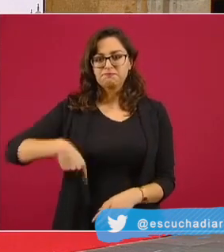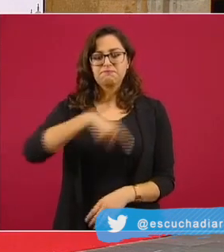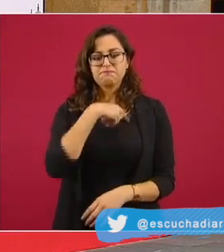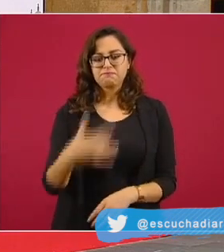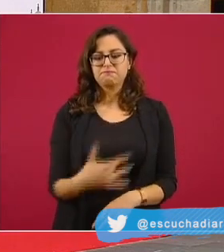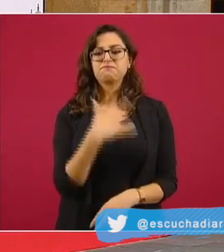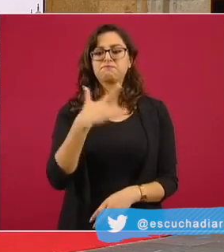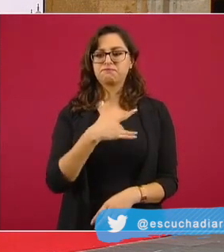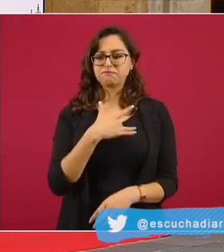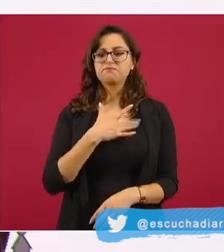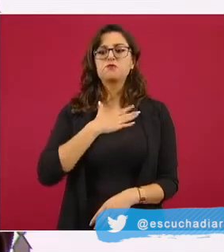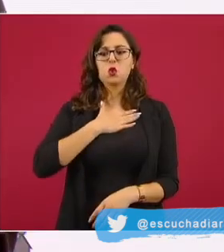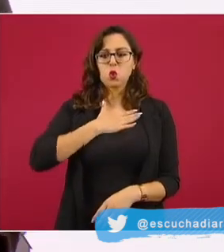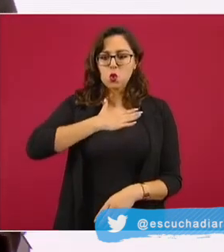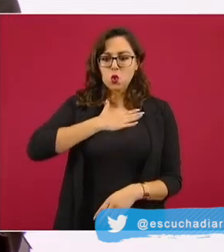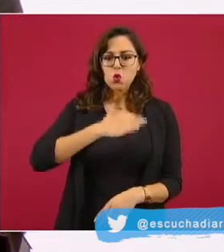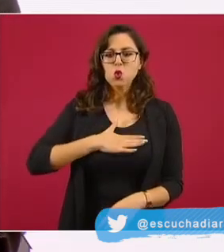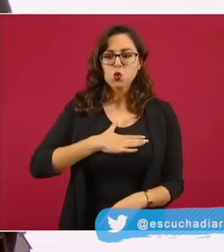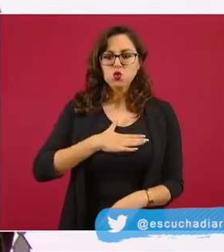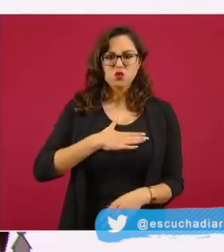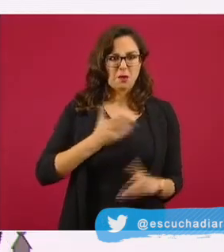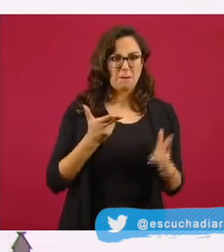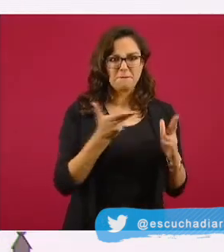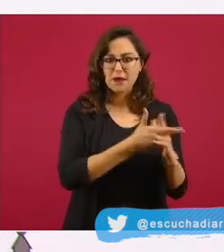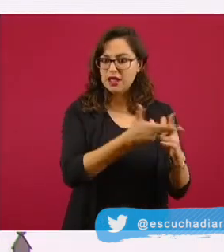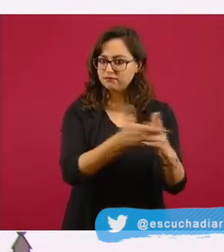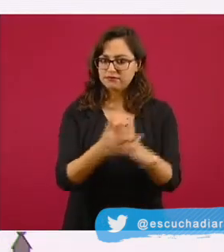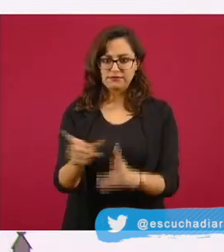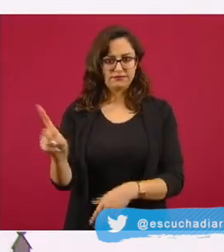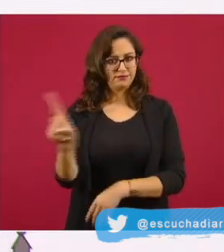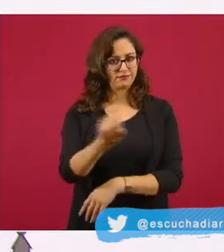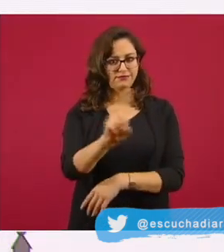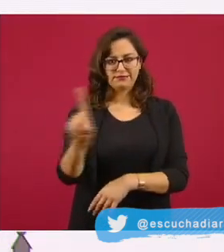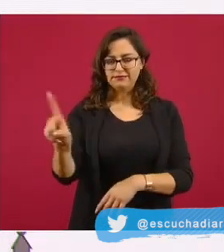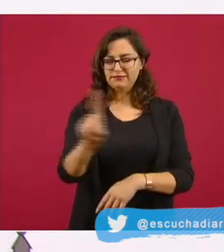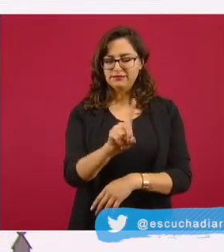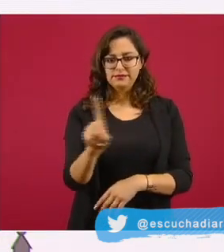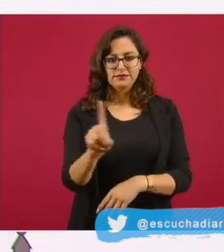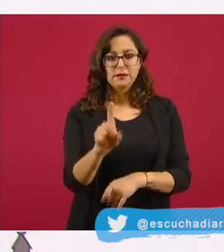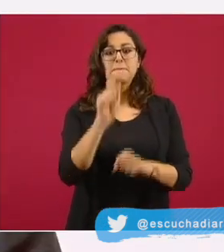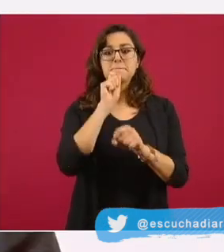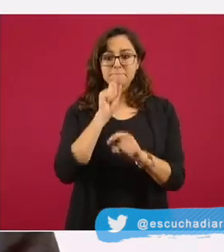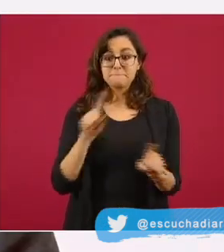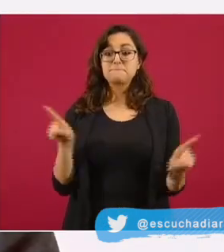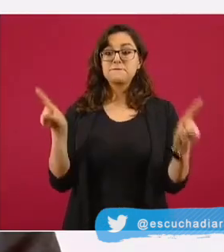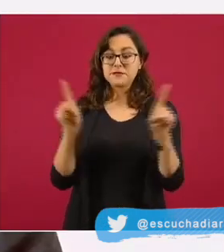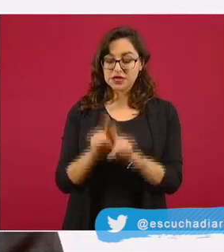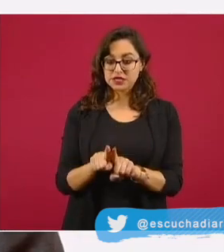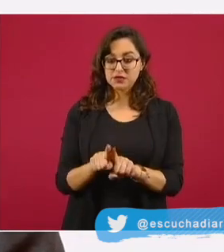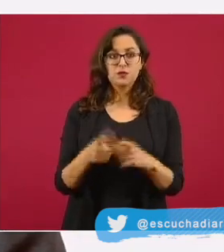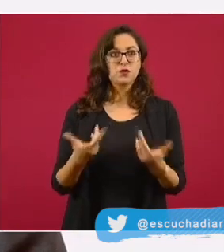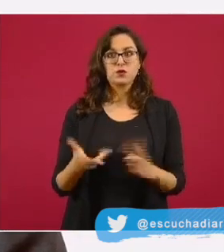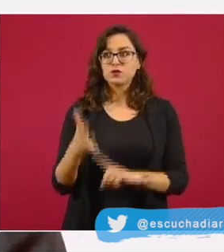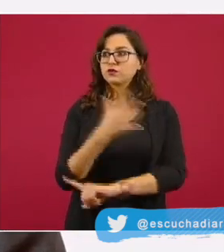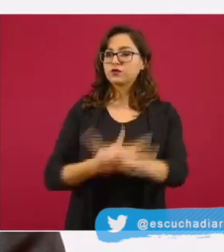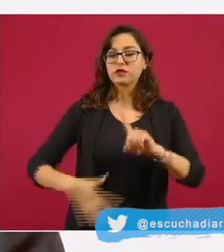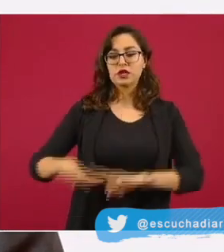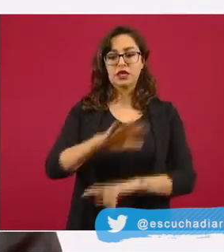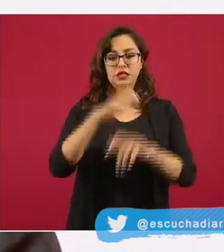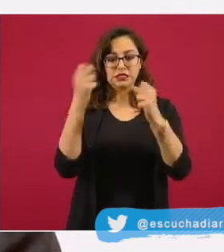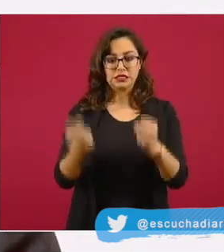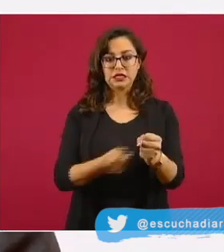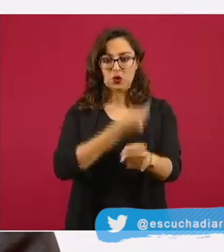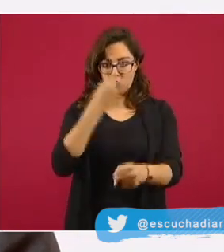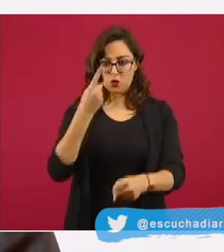de justicia, no de exterminio, y que en el restablecimiento de la seguridad